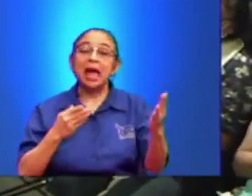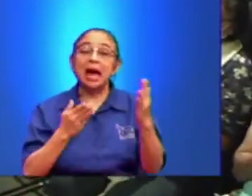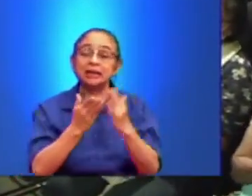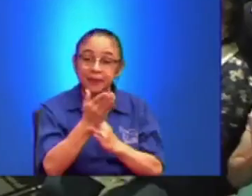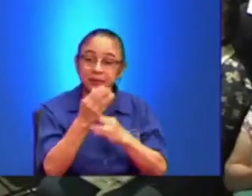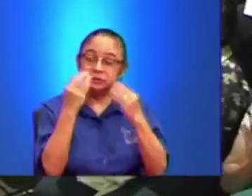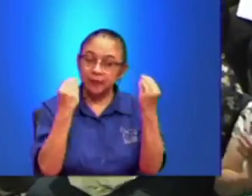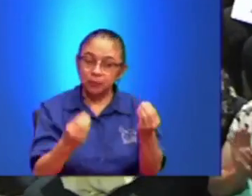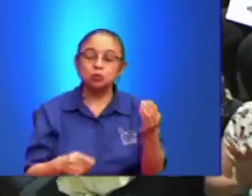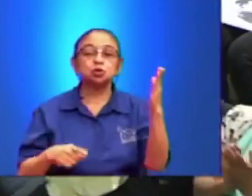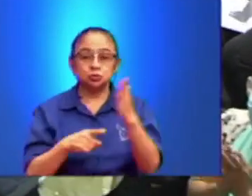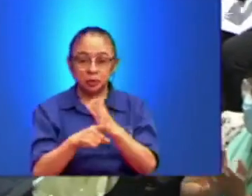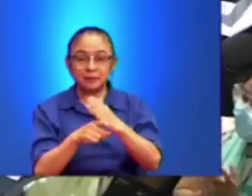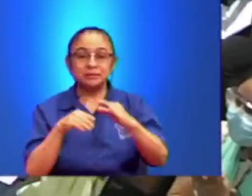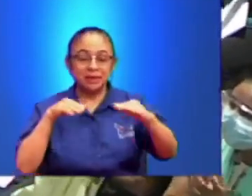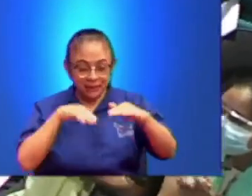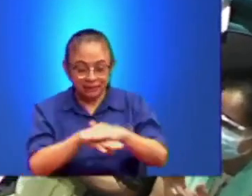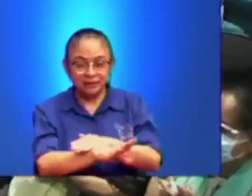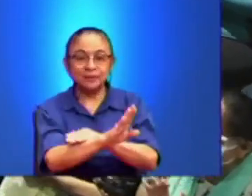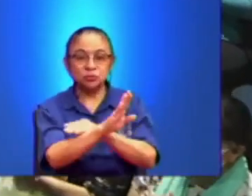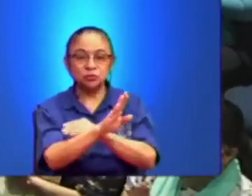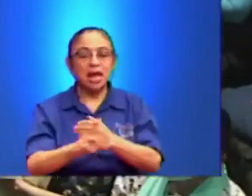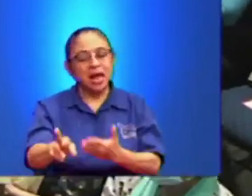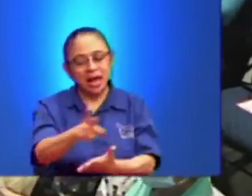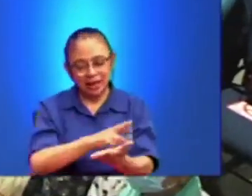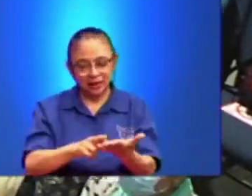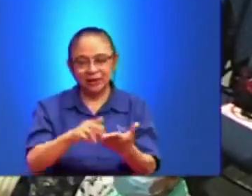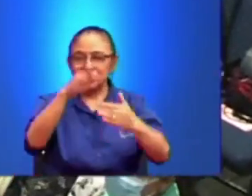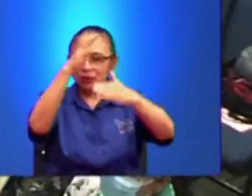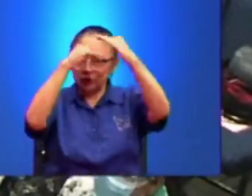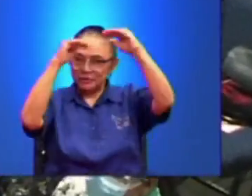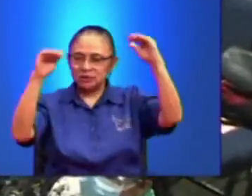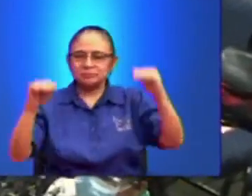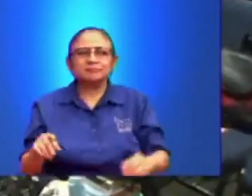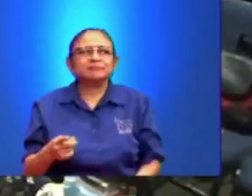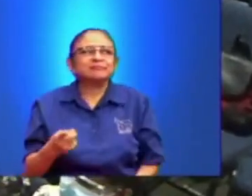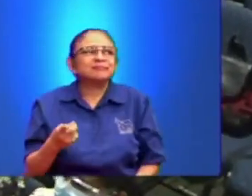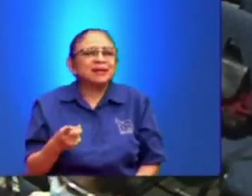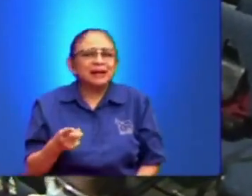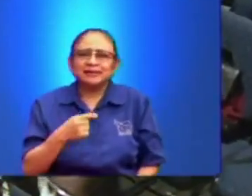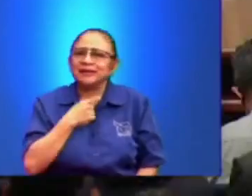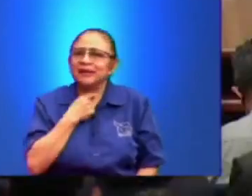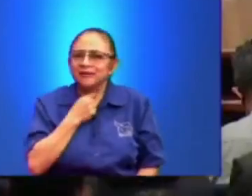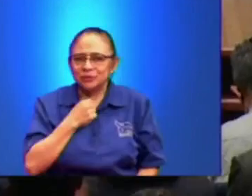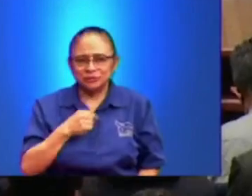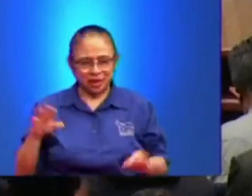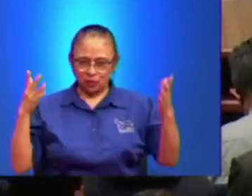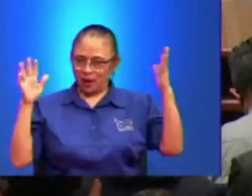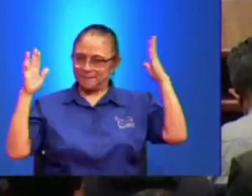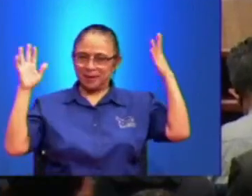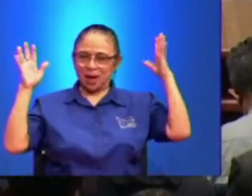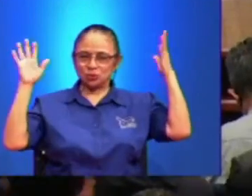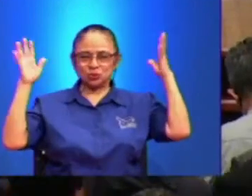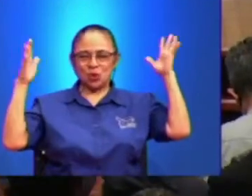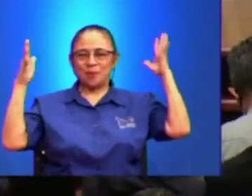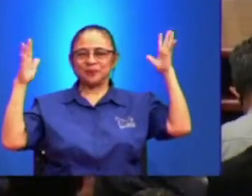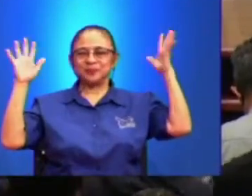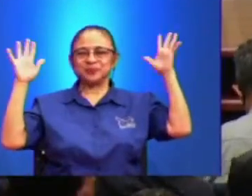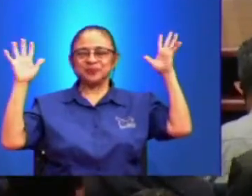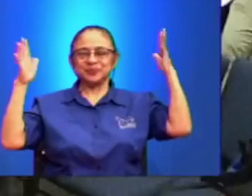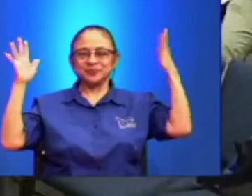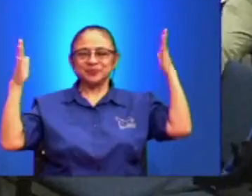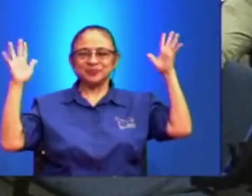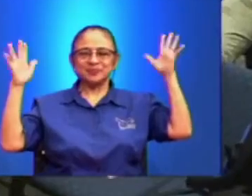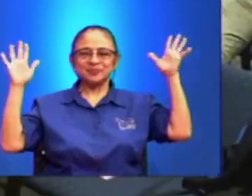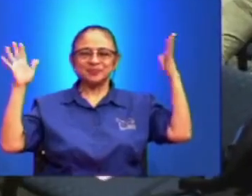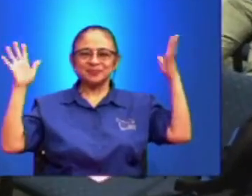muchas tribulaciones entremos en el reino del cielo a quién le va a gustar un aplauso fuerte y después vamos a seguir